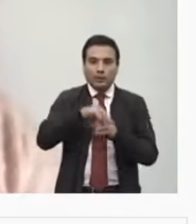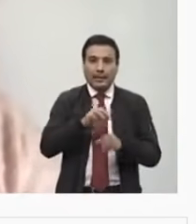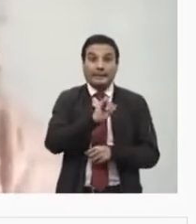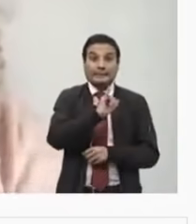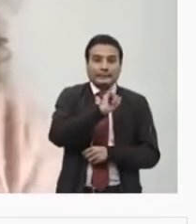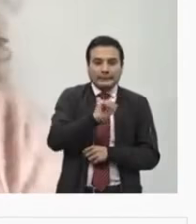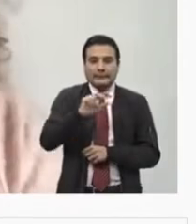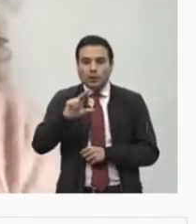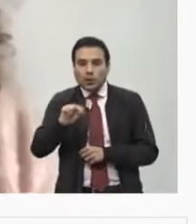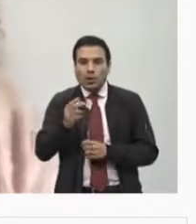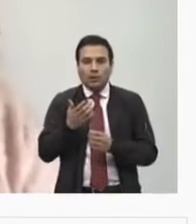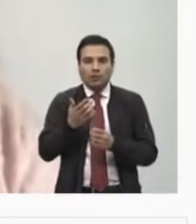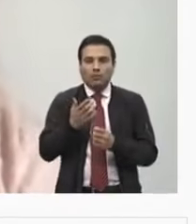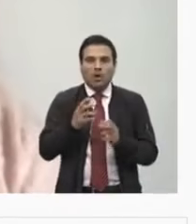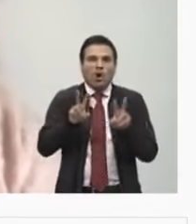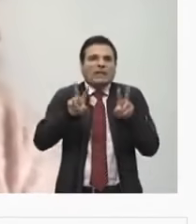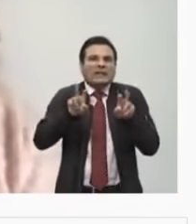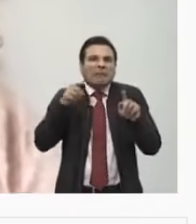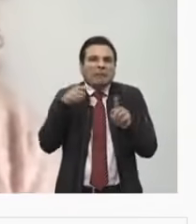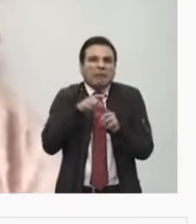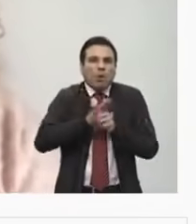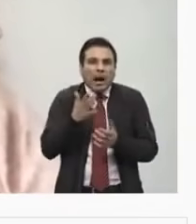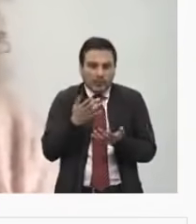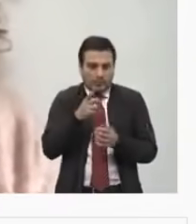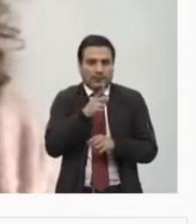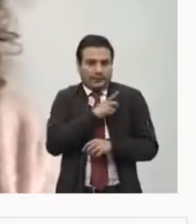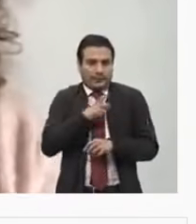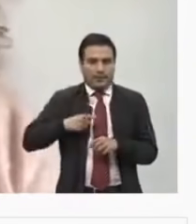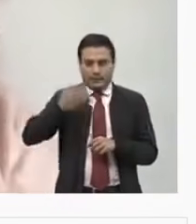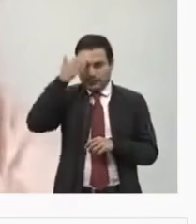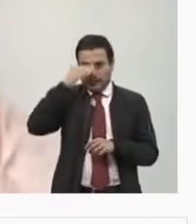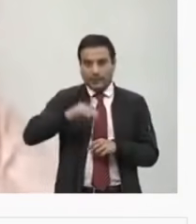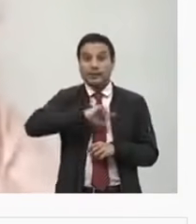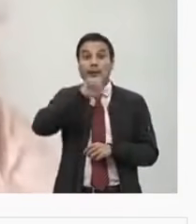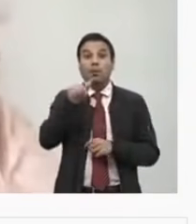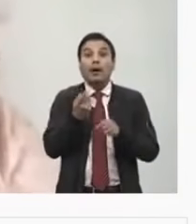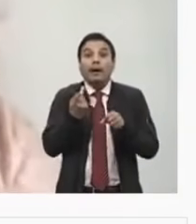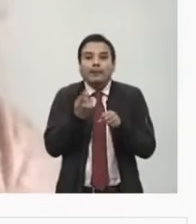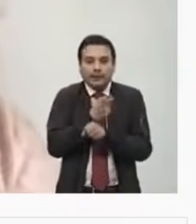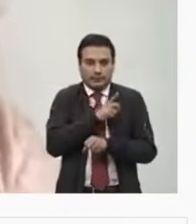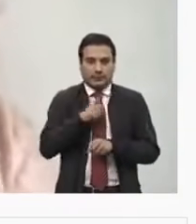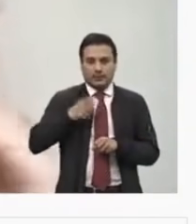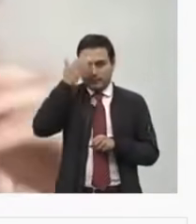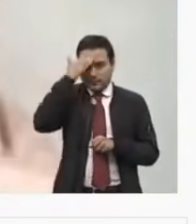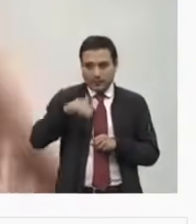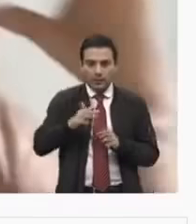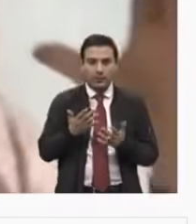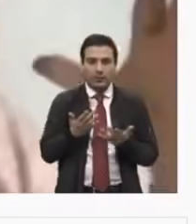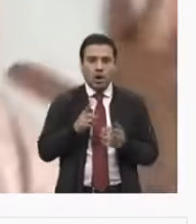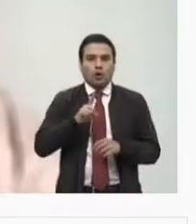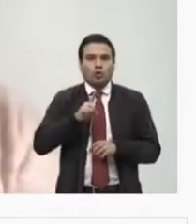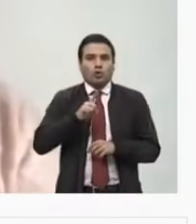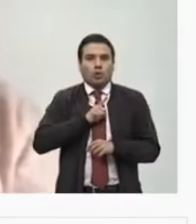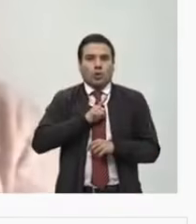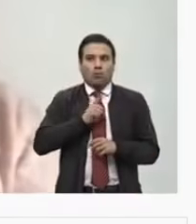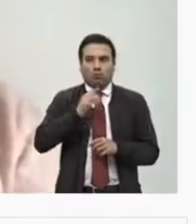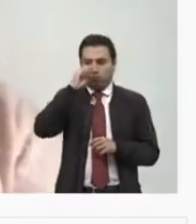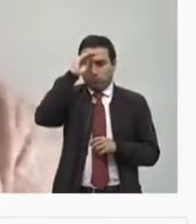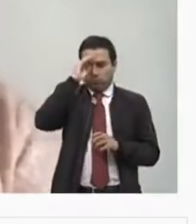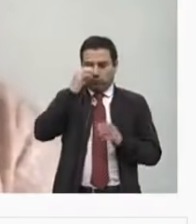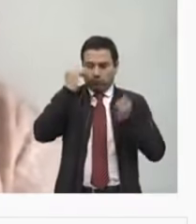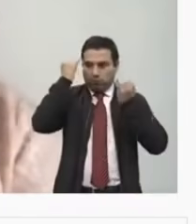se sepa por qué voto y después de que voto que va a suceder cuando voto y no nada más se quede en esta retórica